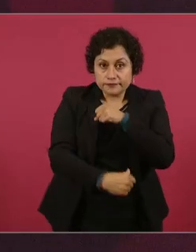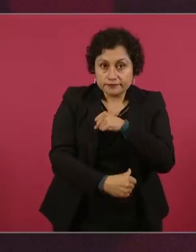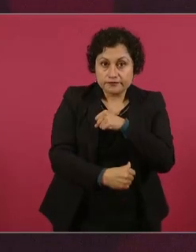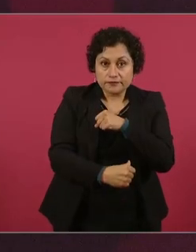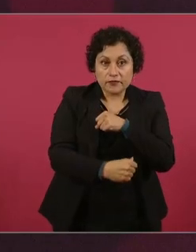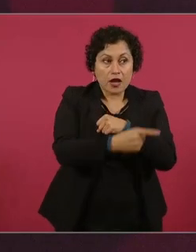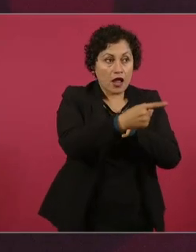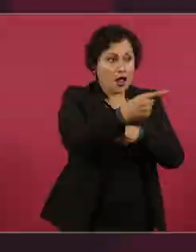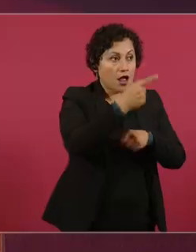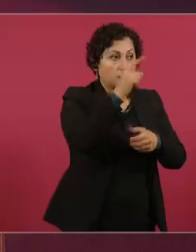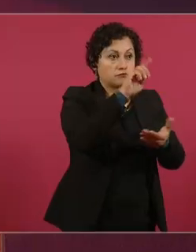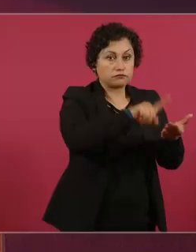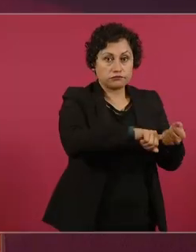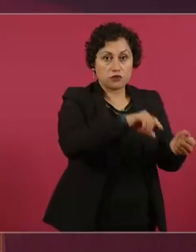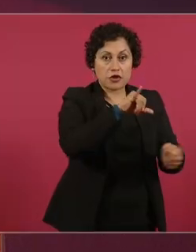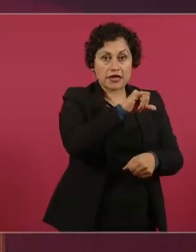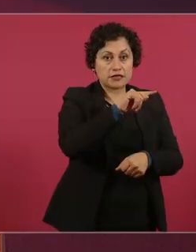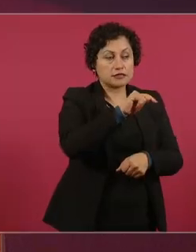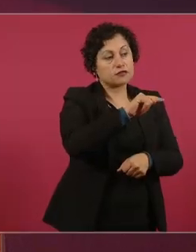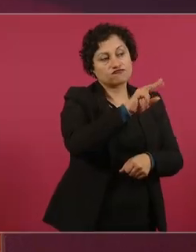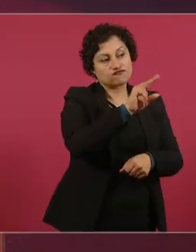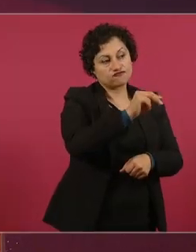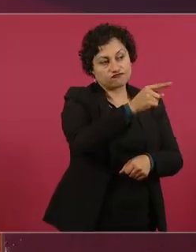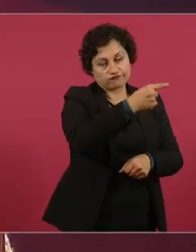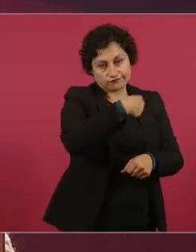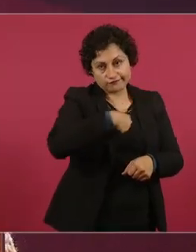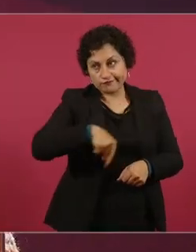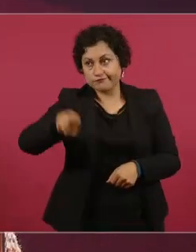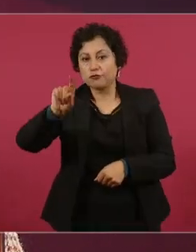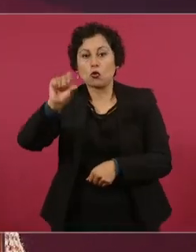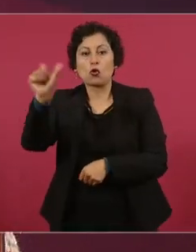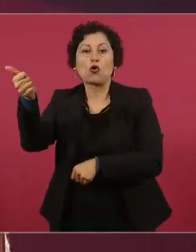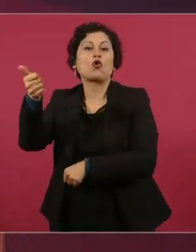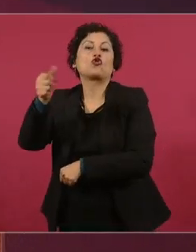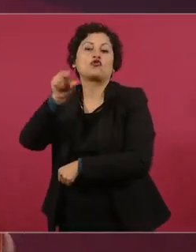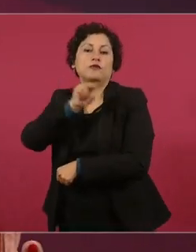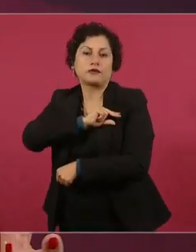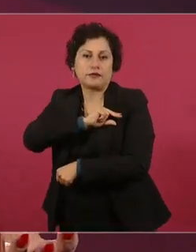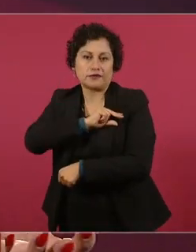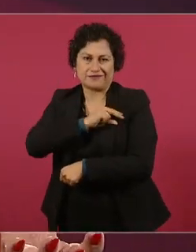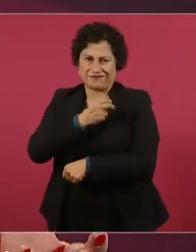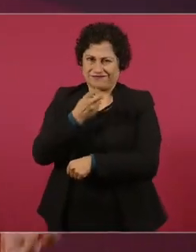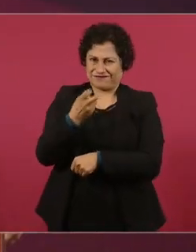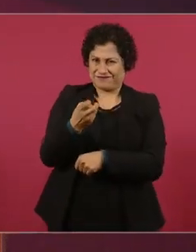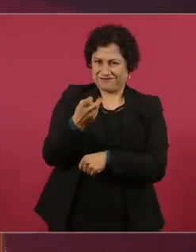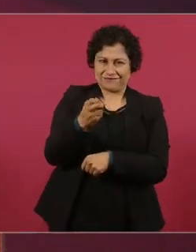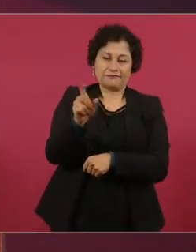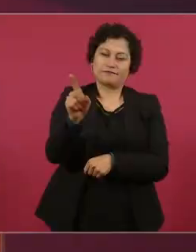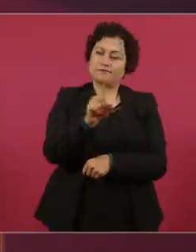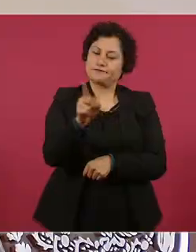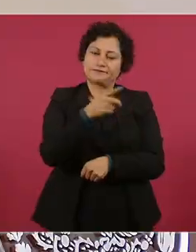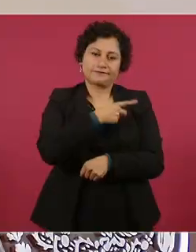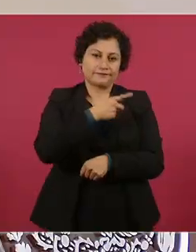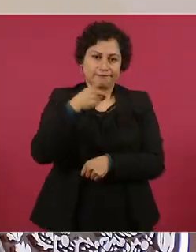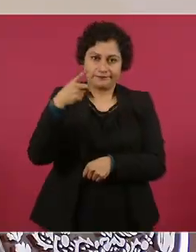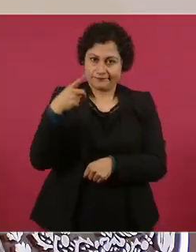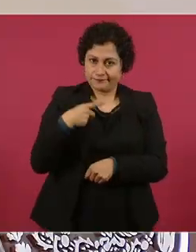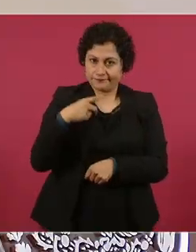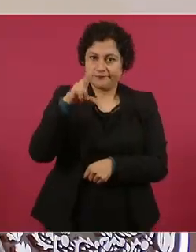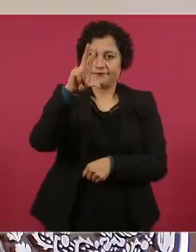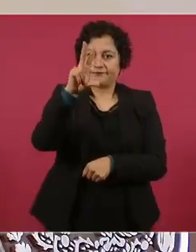¿Qué quiere decir? Que la mayoría de los servicios del Issste